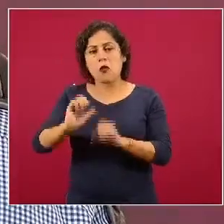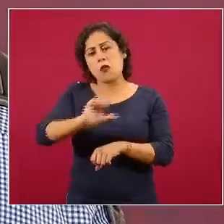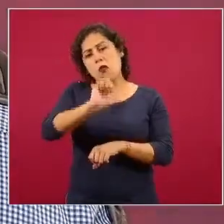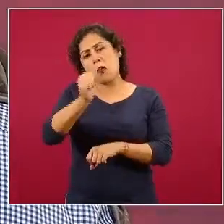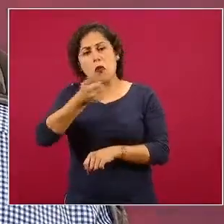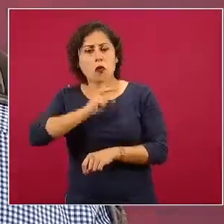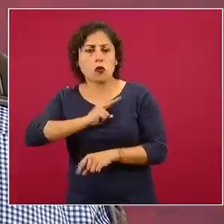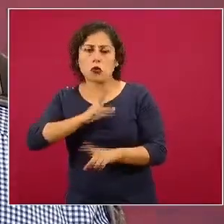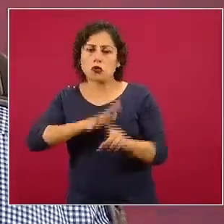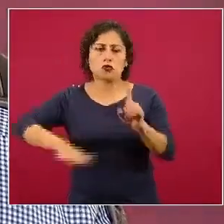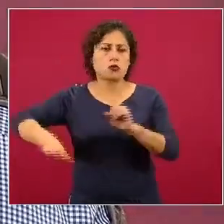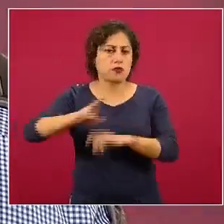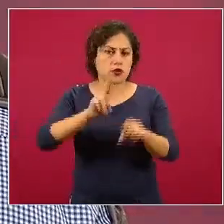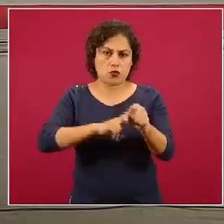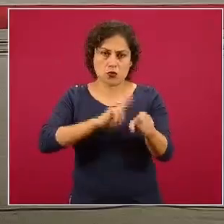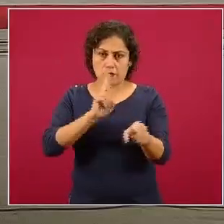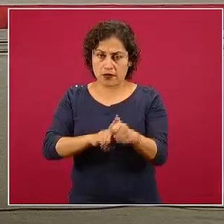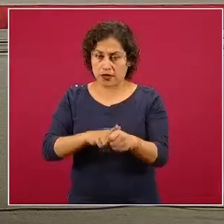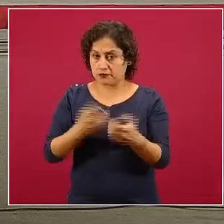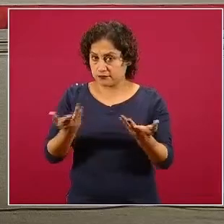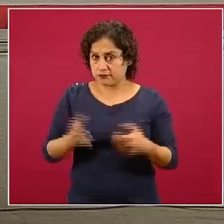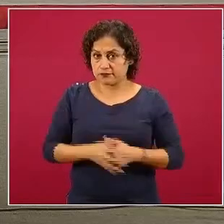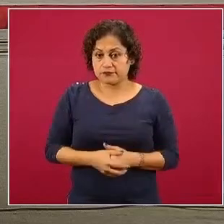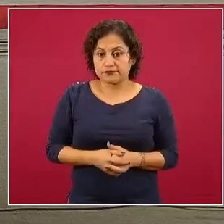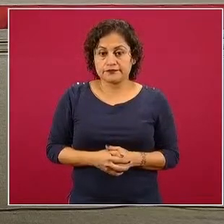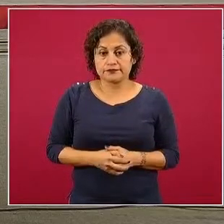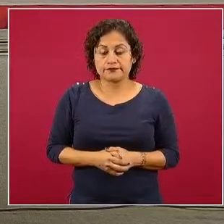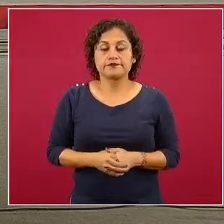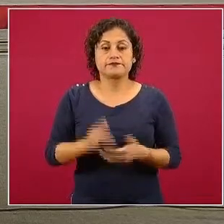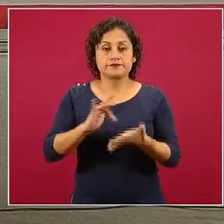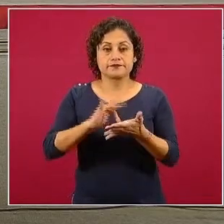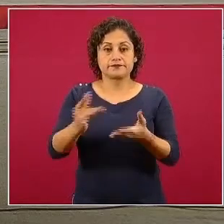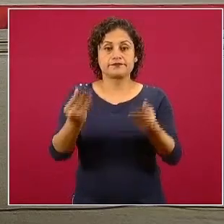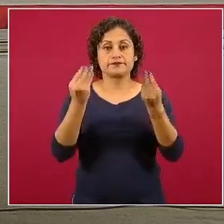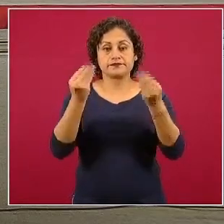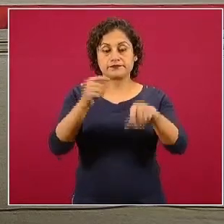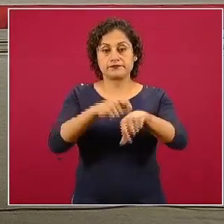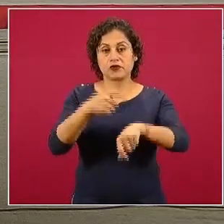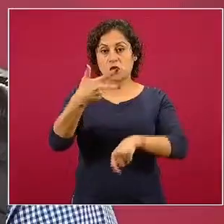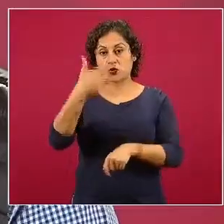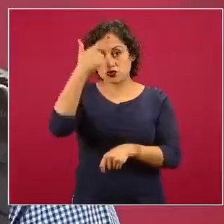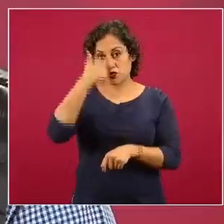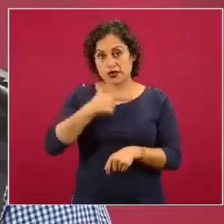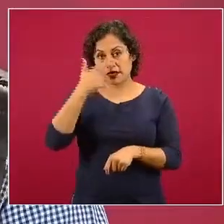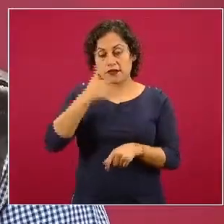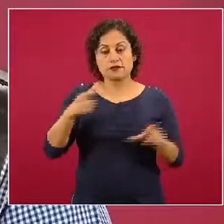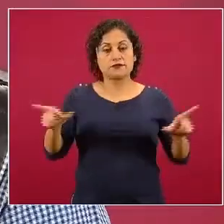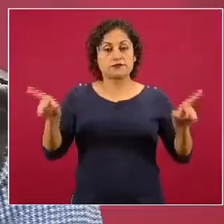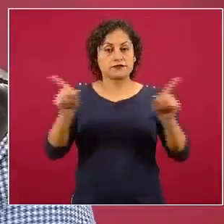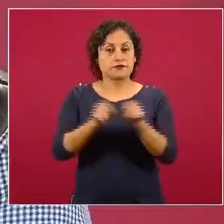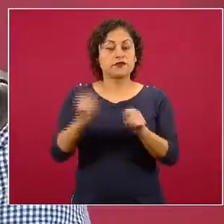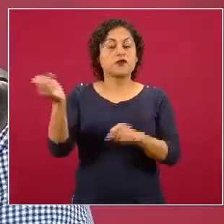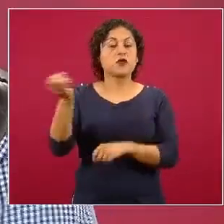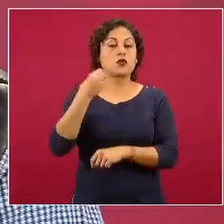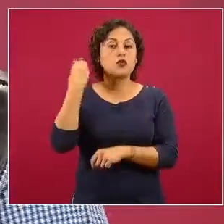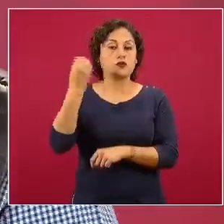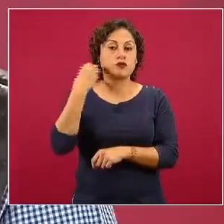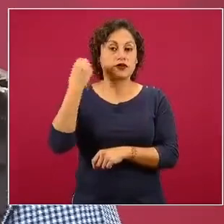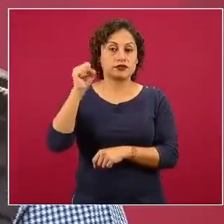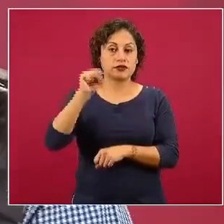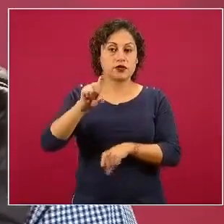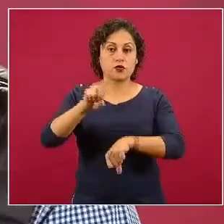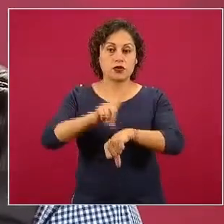pues circulan en la temporada invernal. ¿Sí? Bien, pues muchas gracias, son las 8:00 p.m, damos por concluida nuestra conferencia de hoy